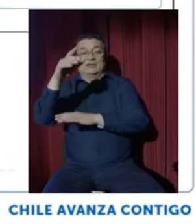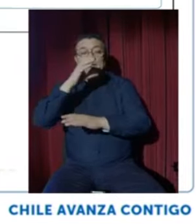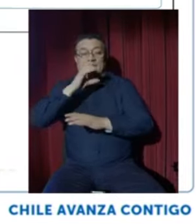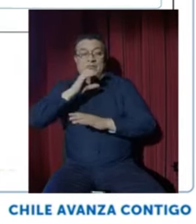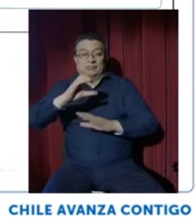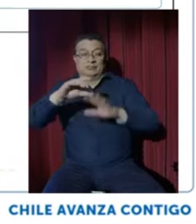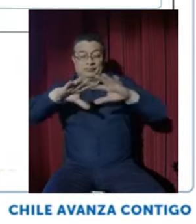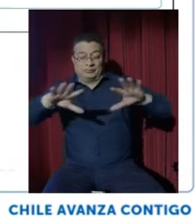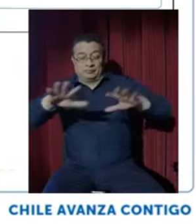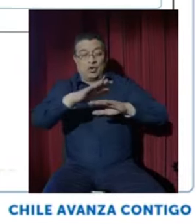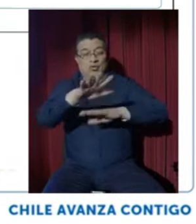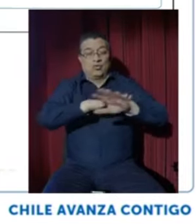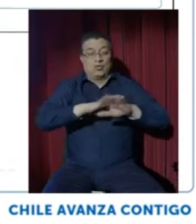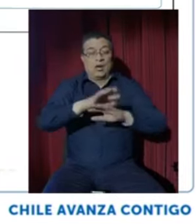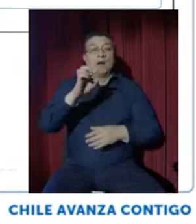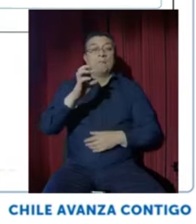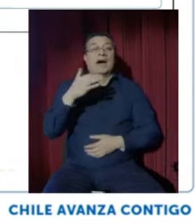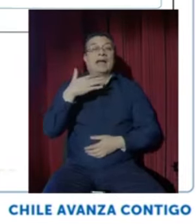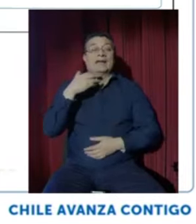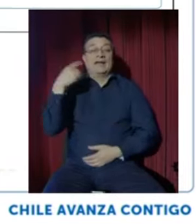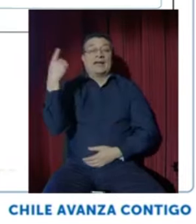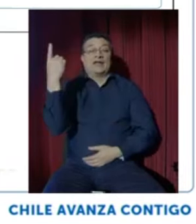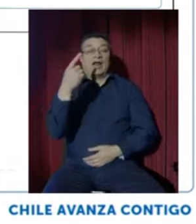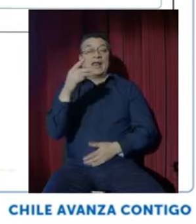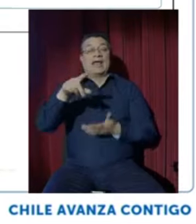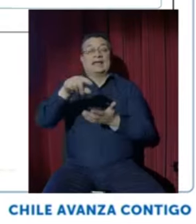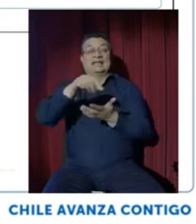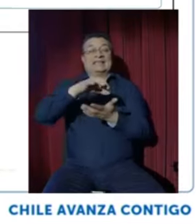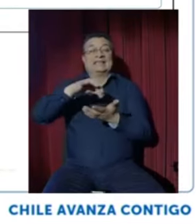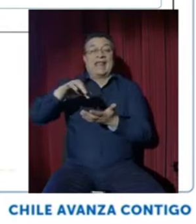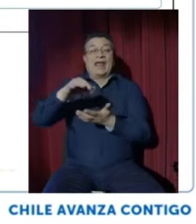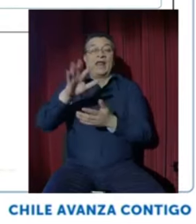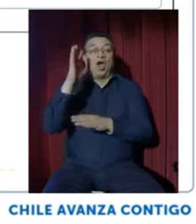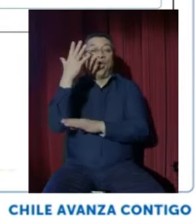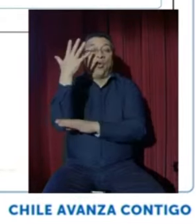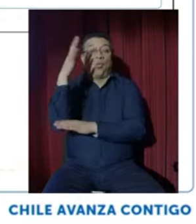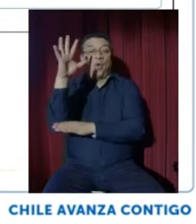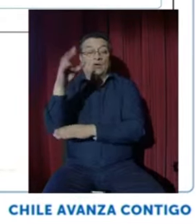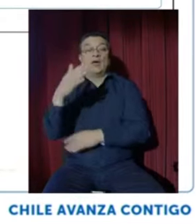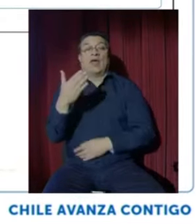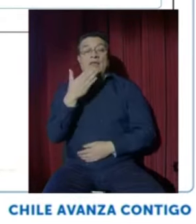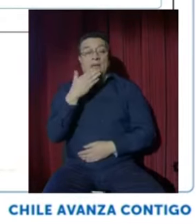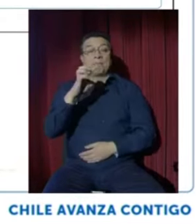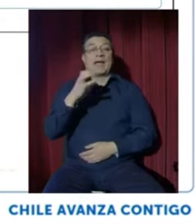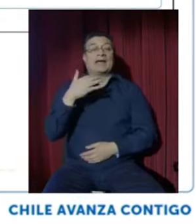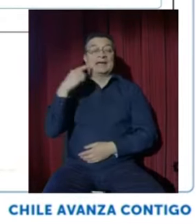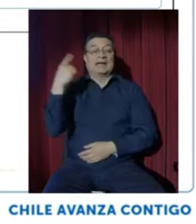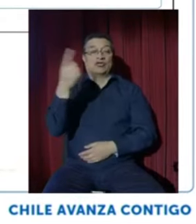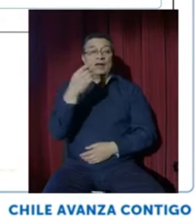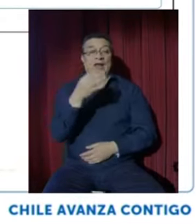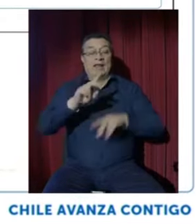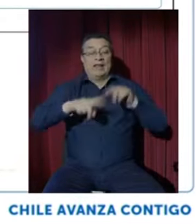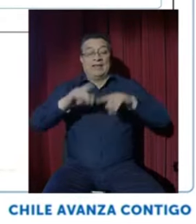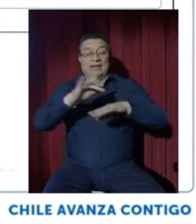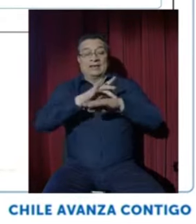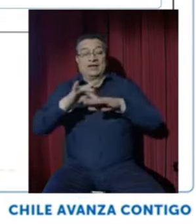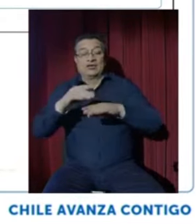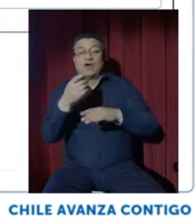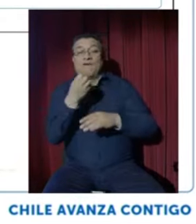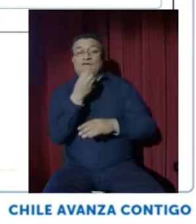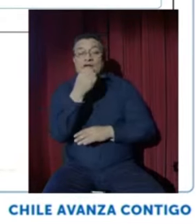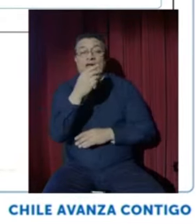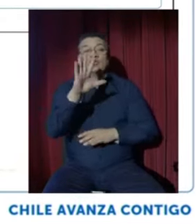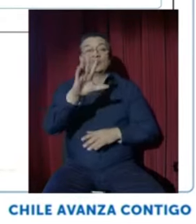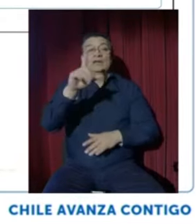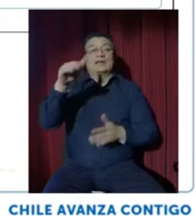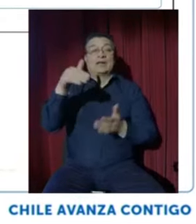creación del del Parque Nacional salar de huasco con 110,000 haas el parque nacional desierto florido con 57,000 haas y